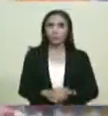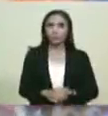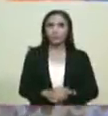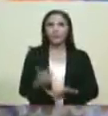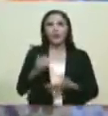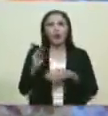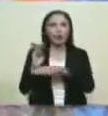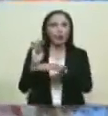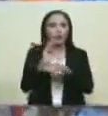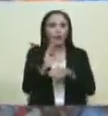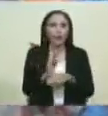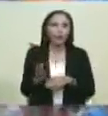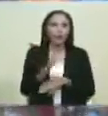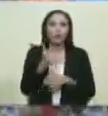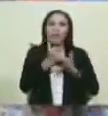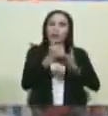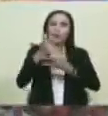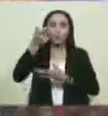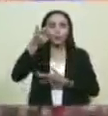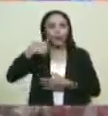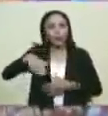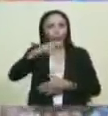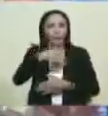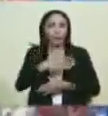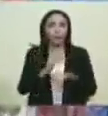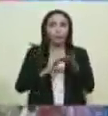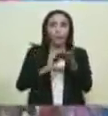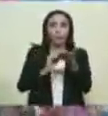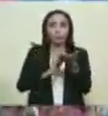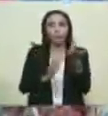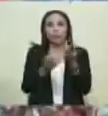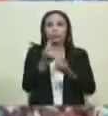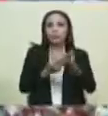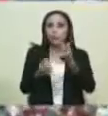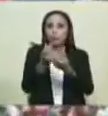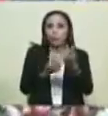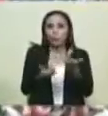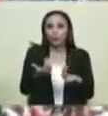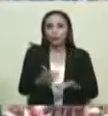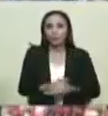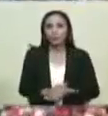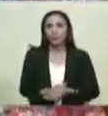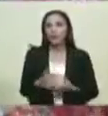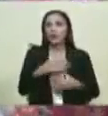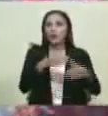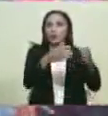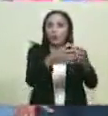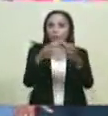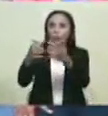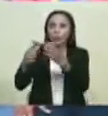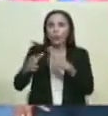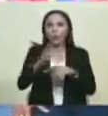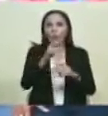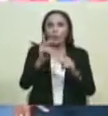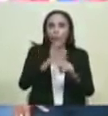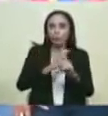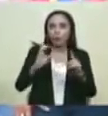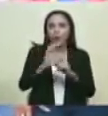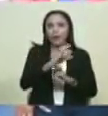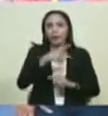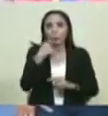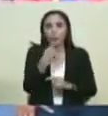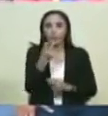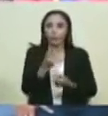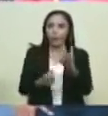protección de la economía nacional a todos los sectores sociales culturales políticos económicos del